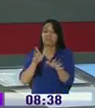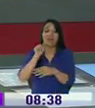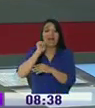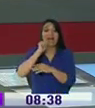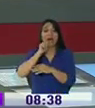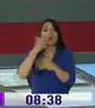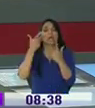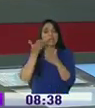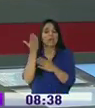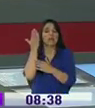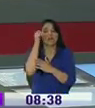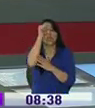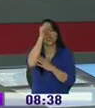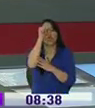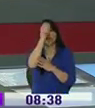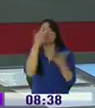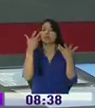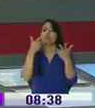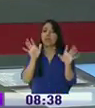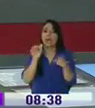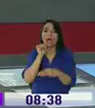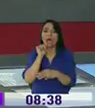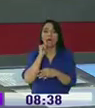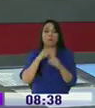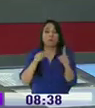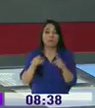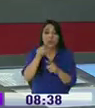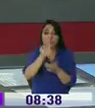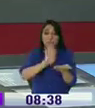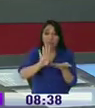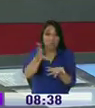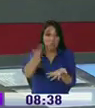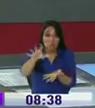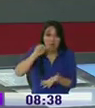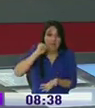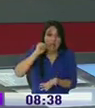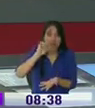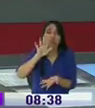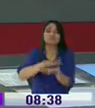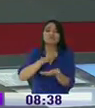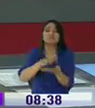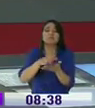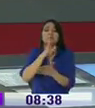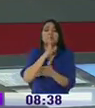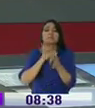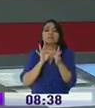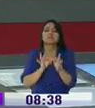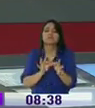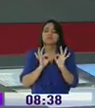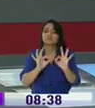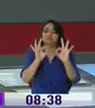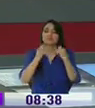ya desde el día domingo. Y si todavía en el suyo no está, paciencia que están trabajando para ello mismo.